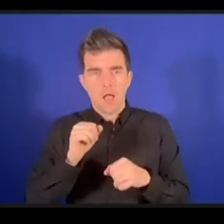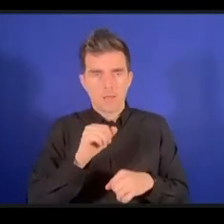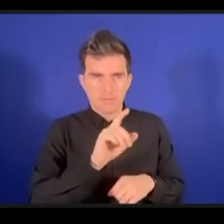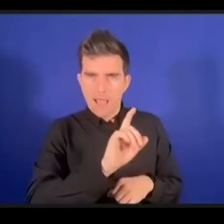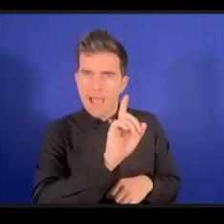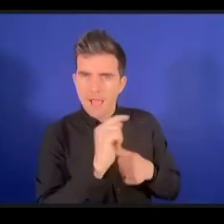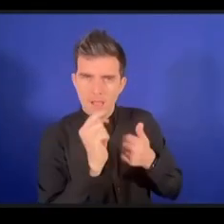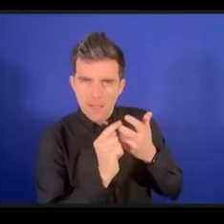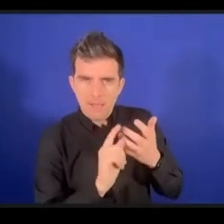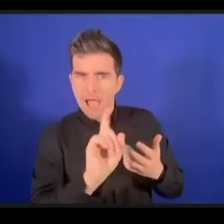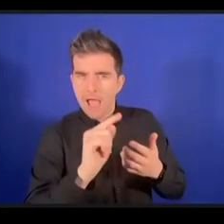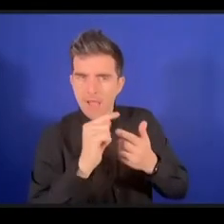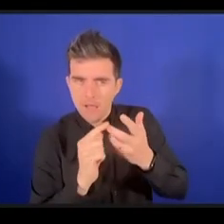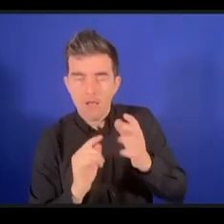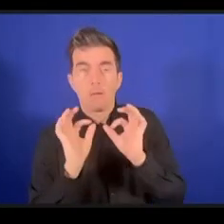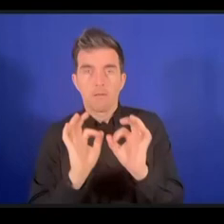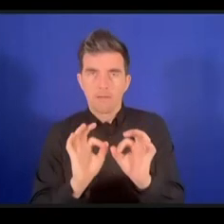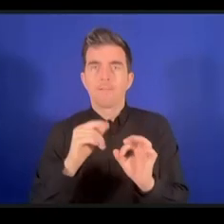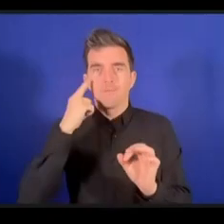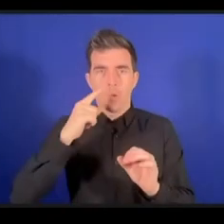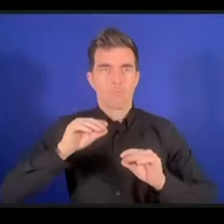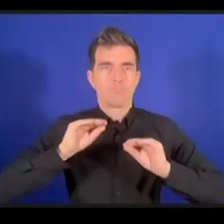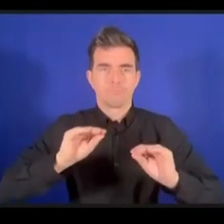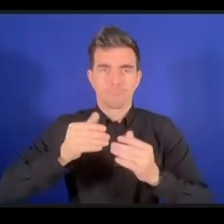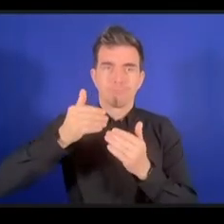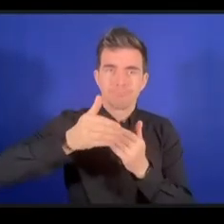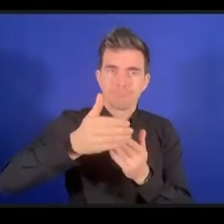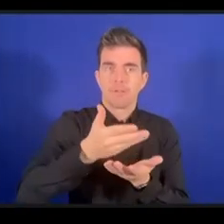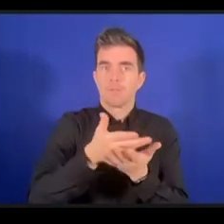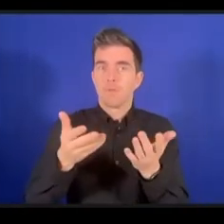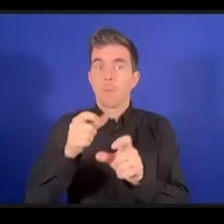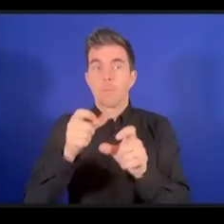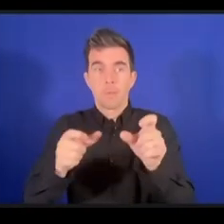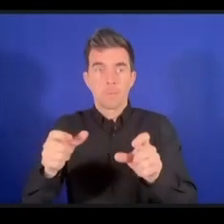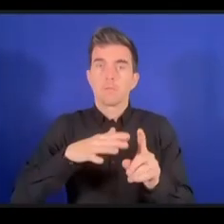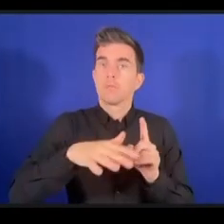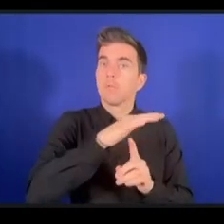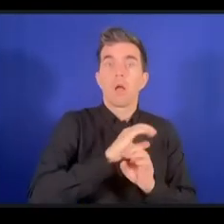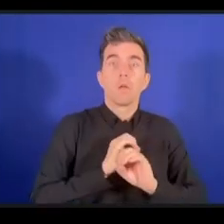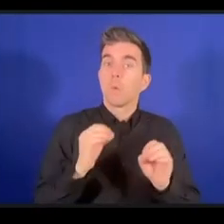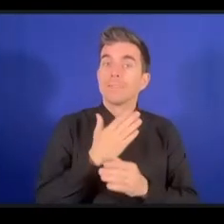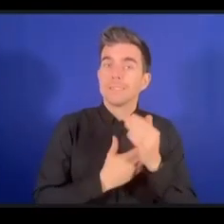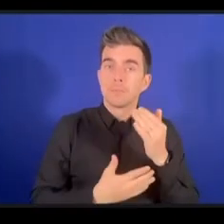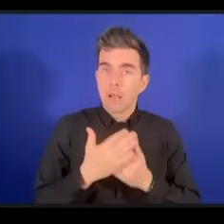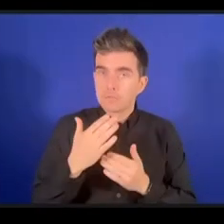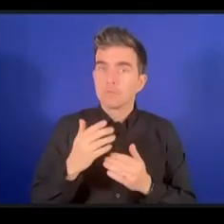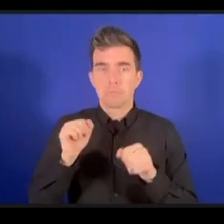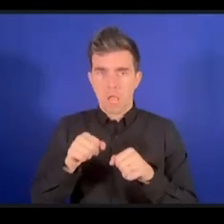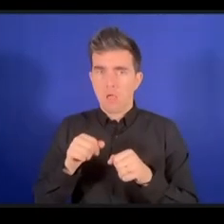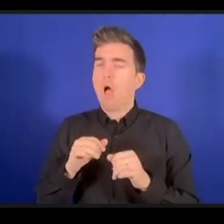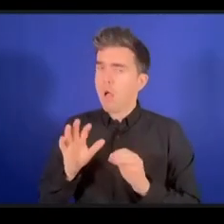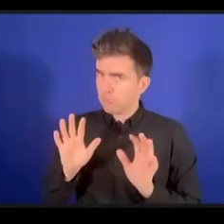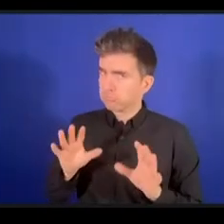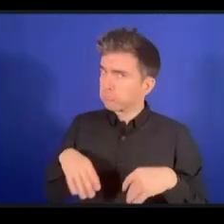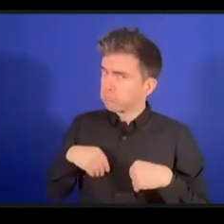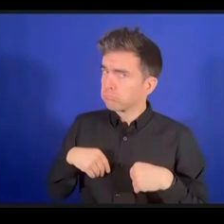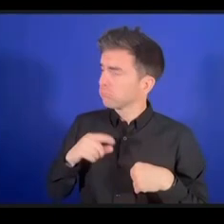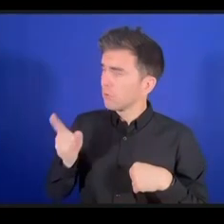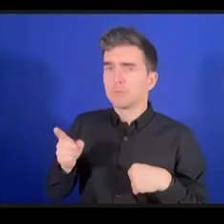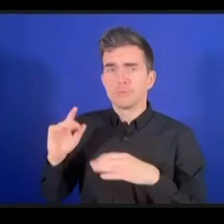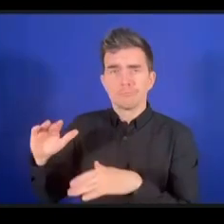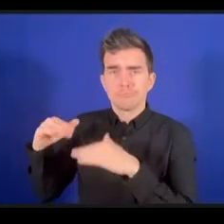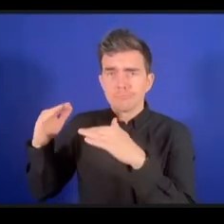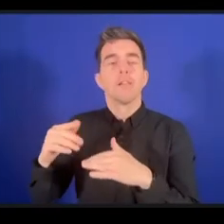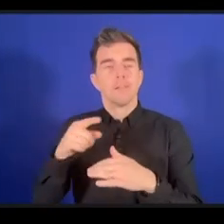no requisitos y programas de formación que se hagan eco de El impacto de estas